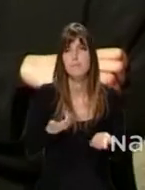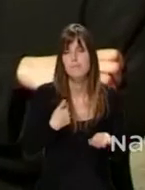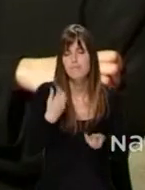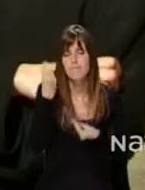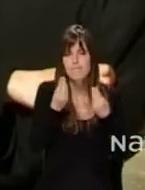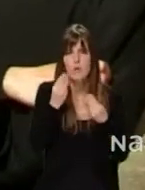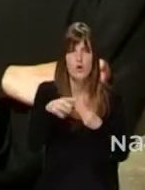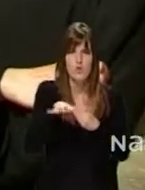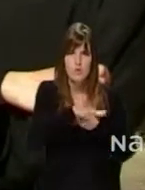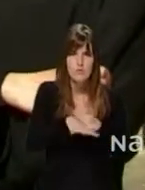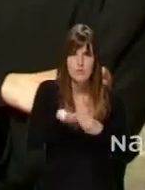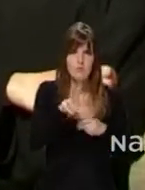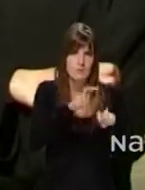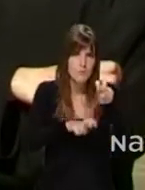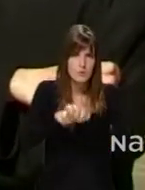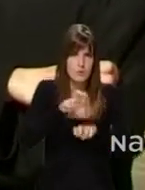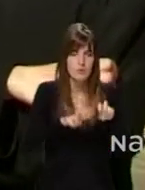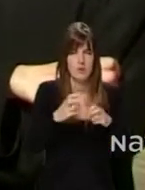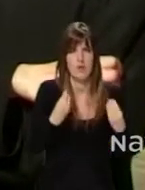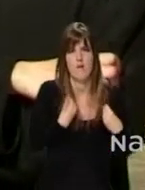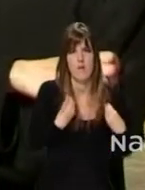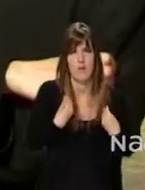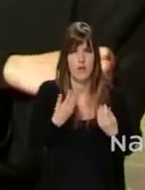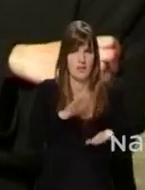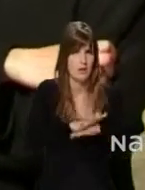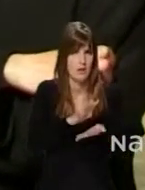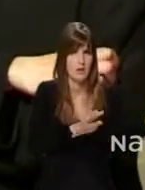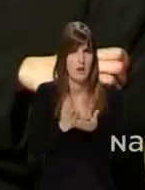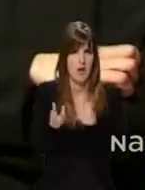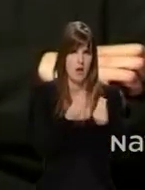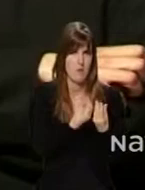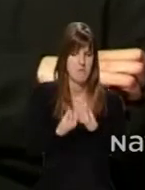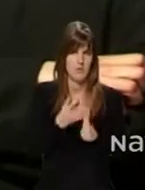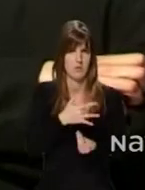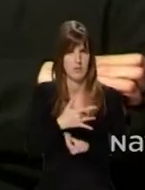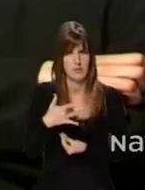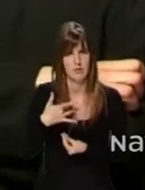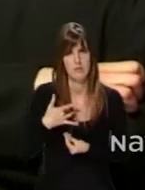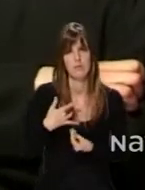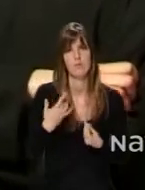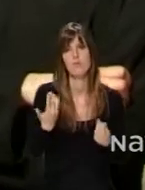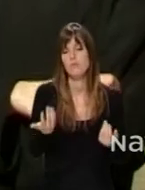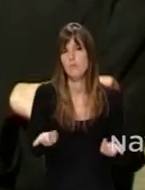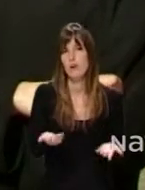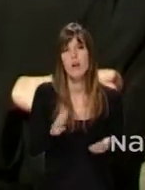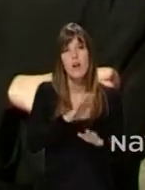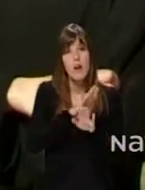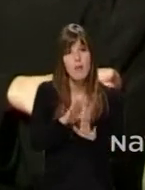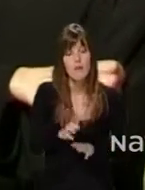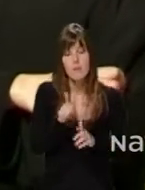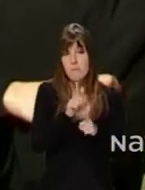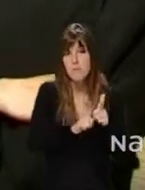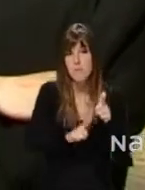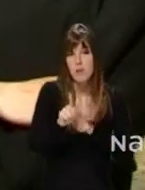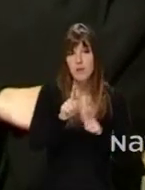buscaba un lugar donde podía estar en un ambiente sano y eso pues encontré en